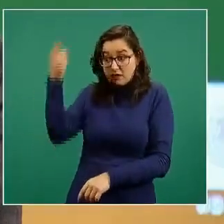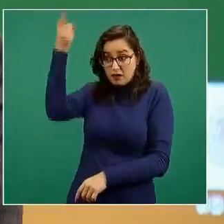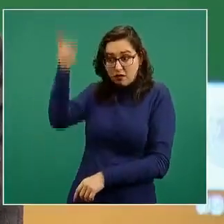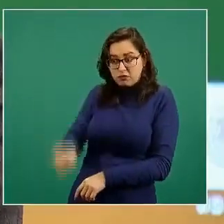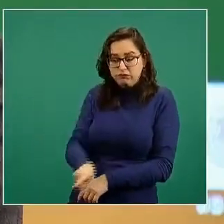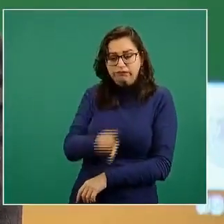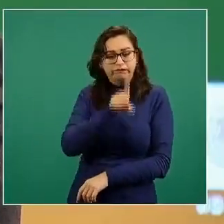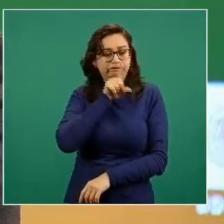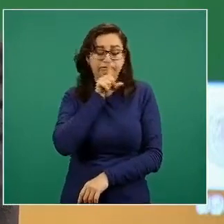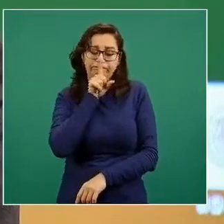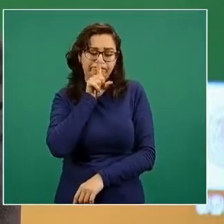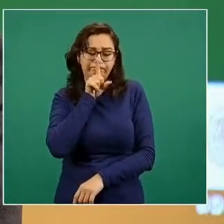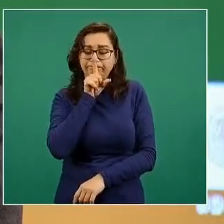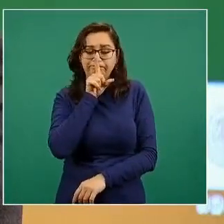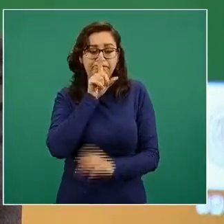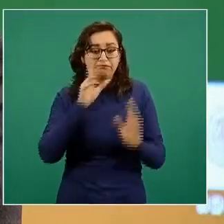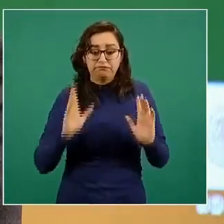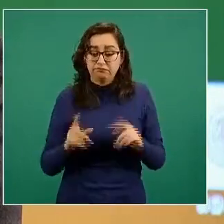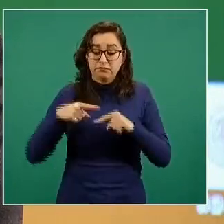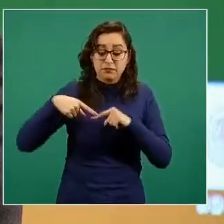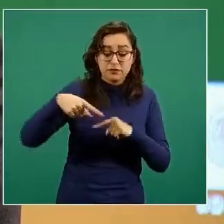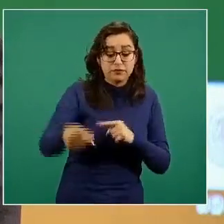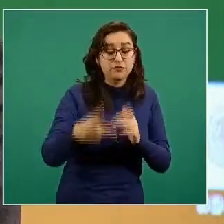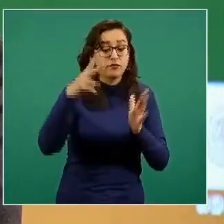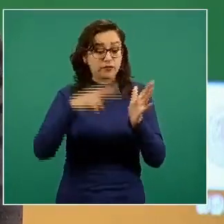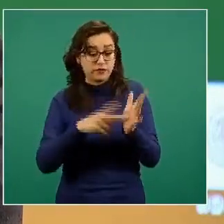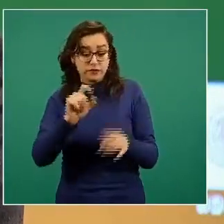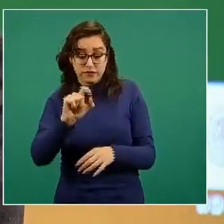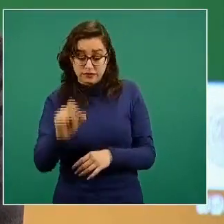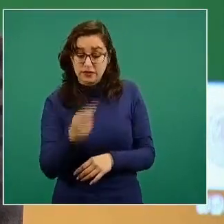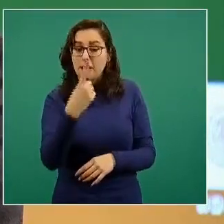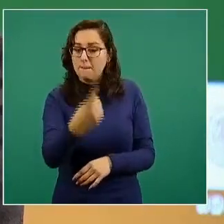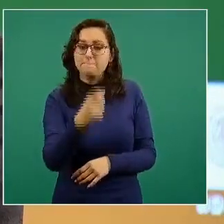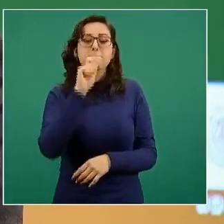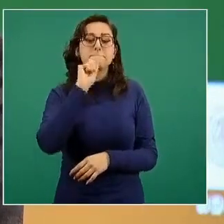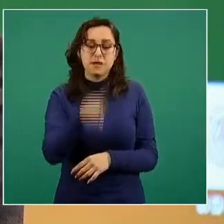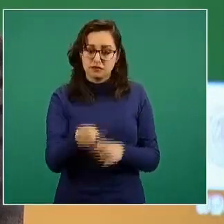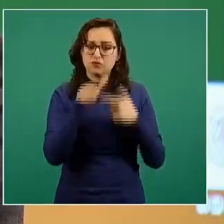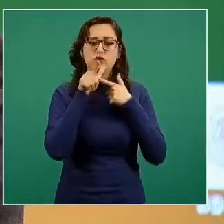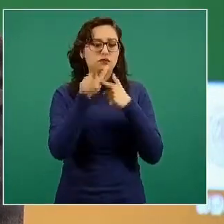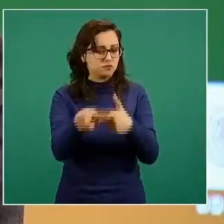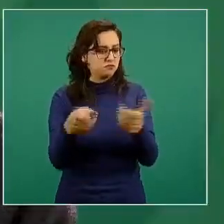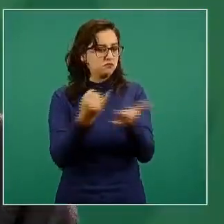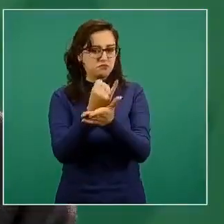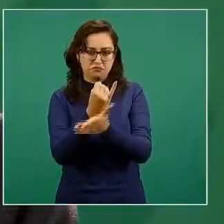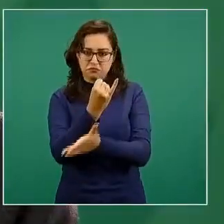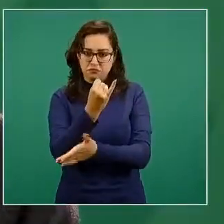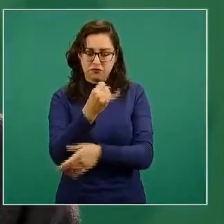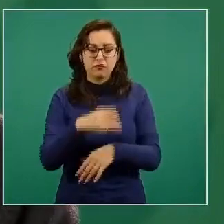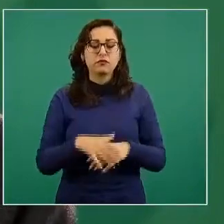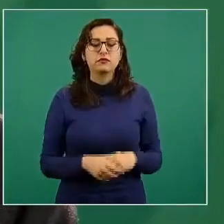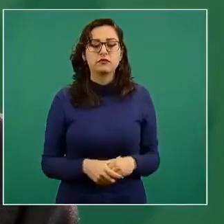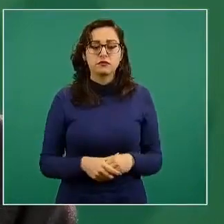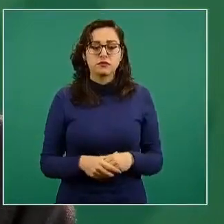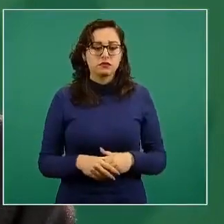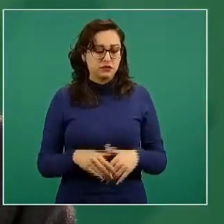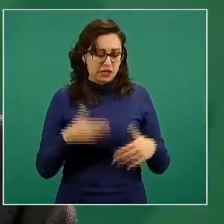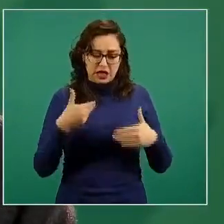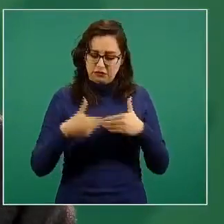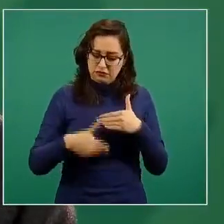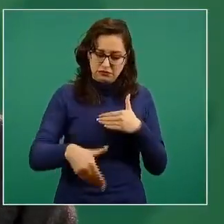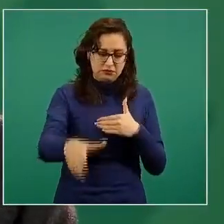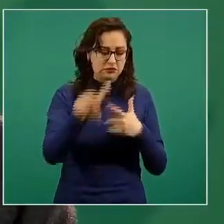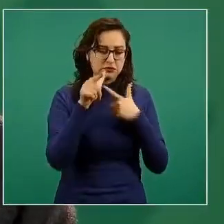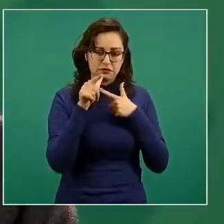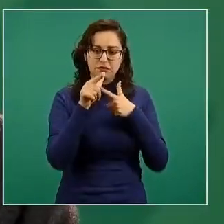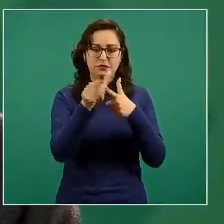decidimos conscientemente y ahorita en 2021 seguimos ratificando que esta es nuestra convicción. Lo seguiremos ejerciendo de